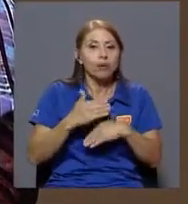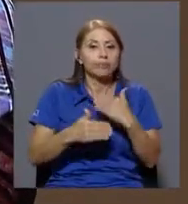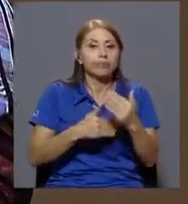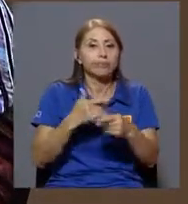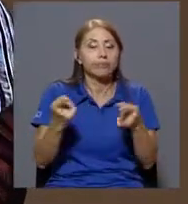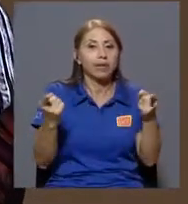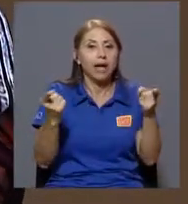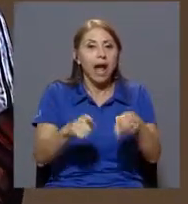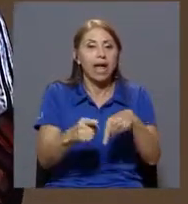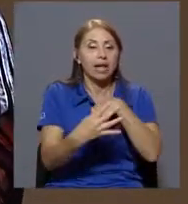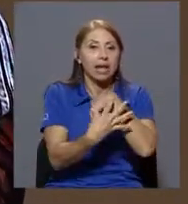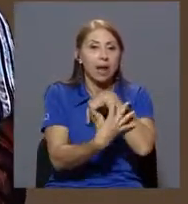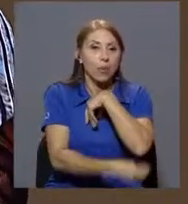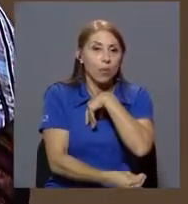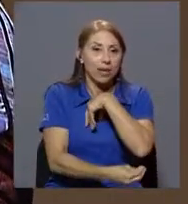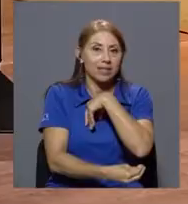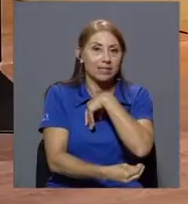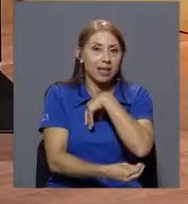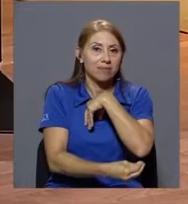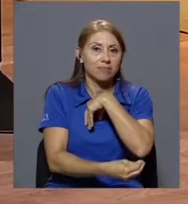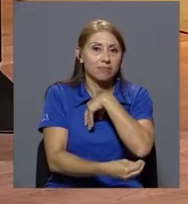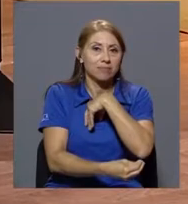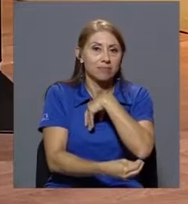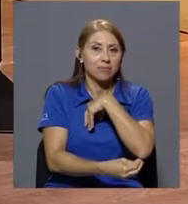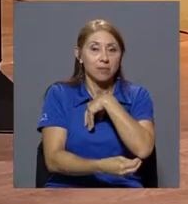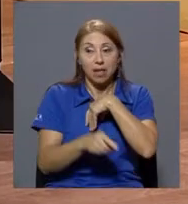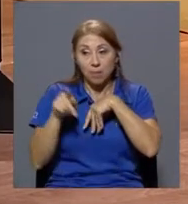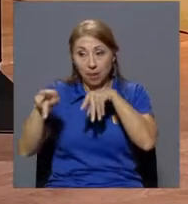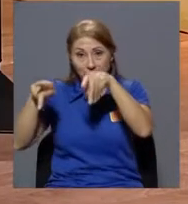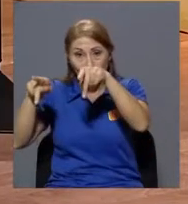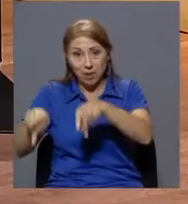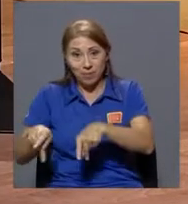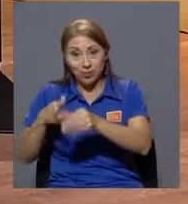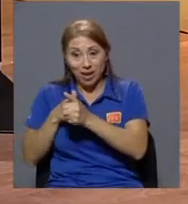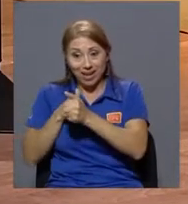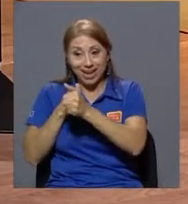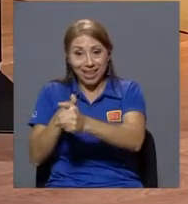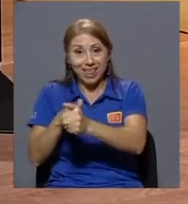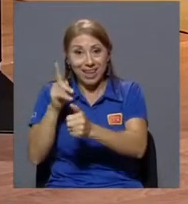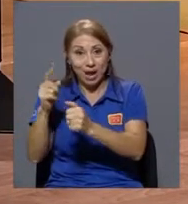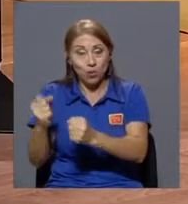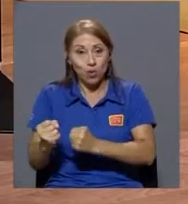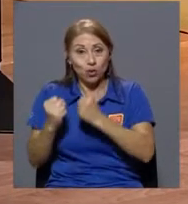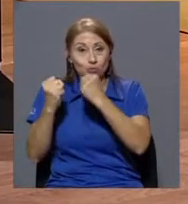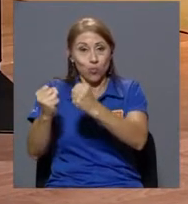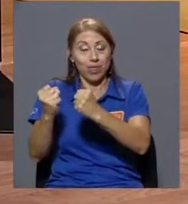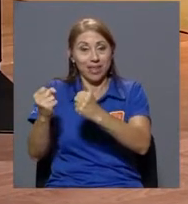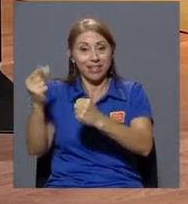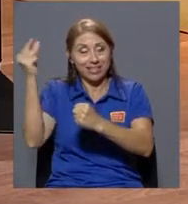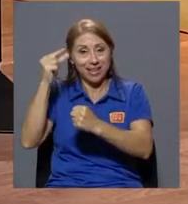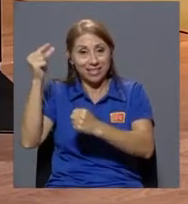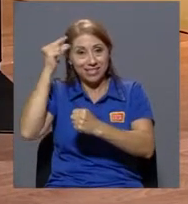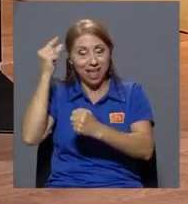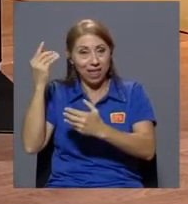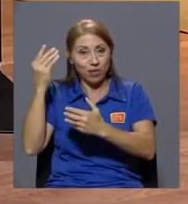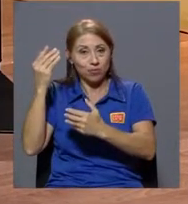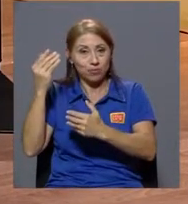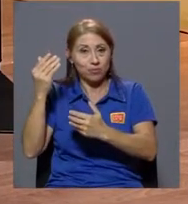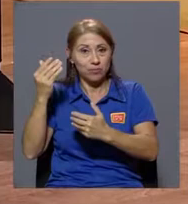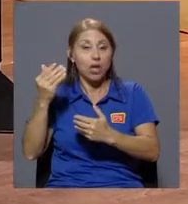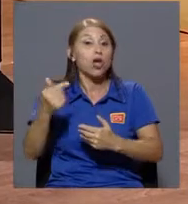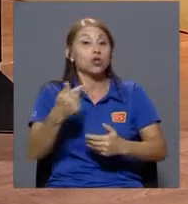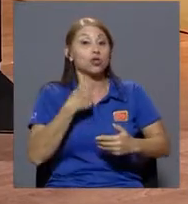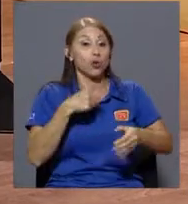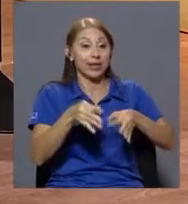para alguien que lidera uno de los poderes del Estado, nos dice, alguien no, o yo lo que le explico a